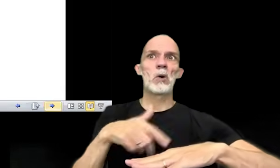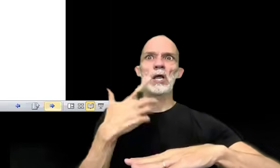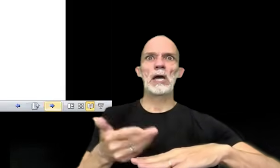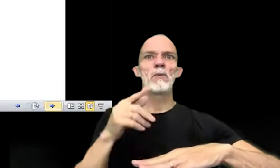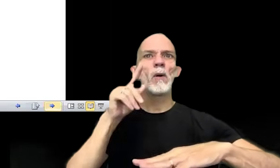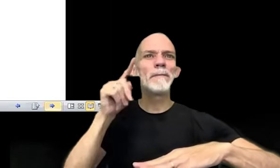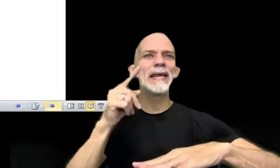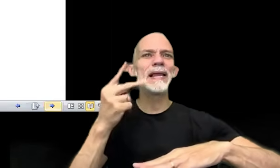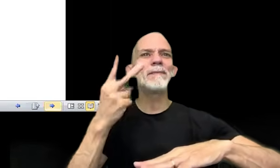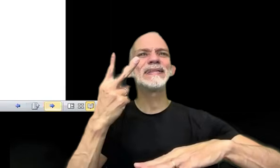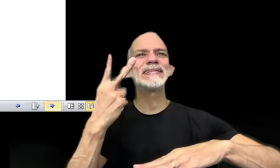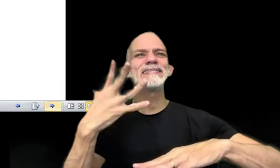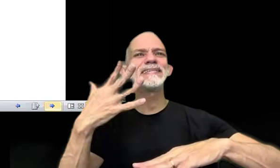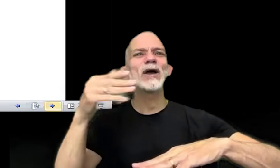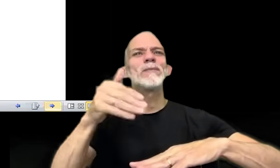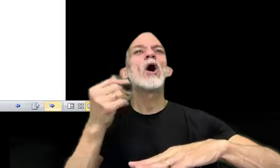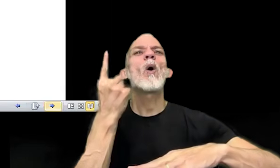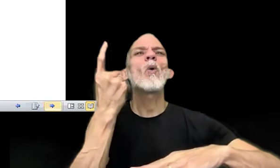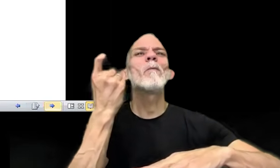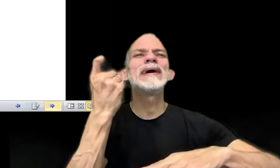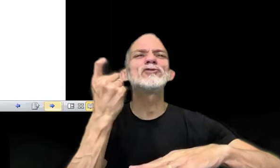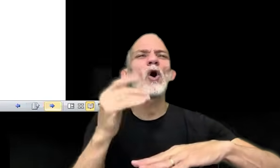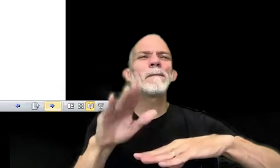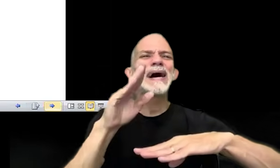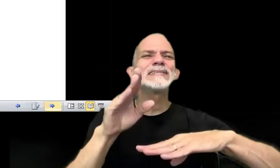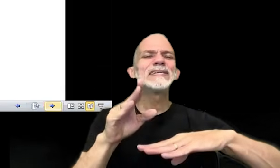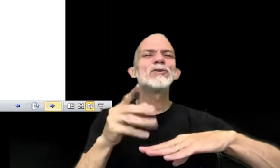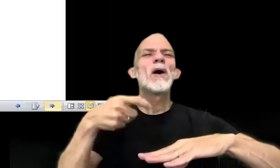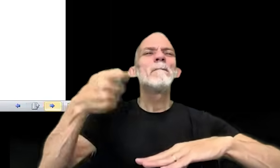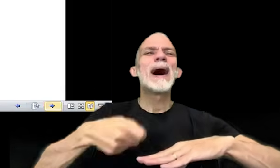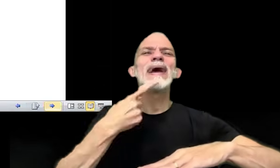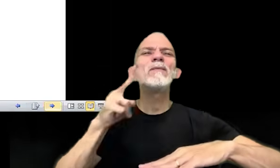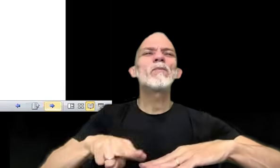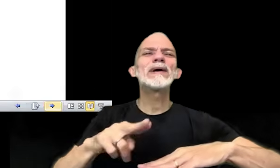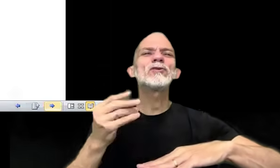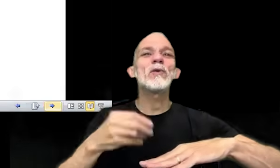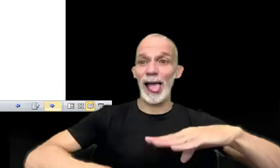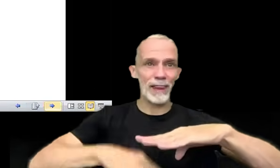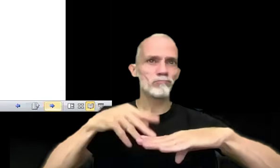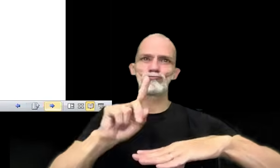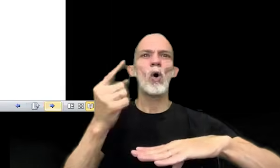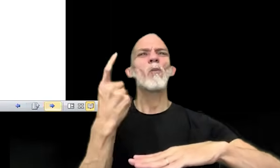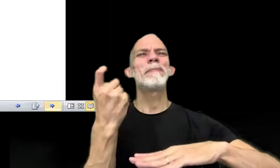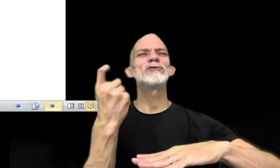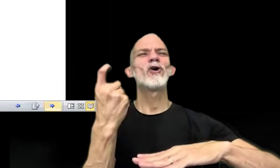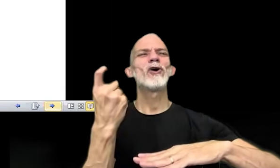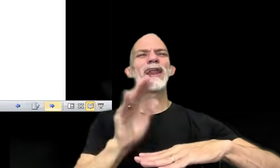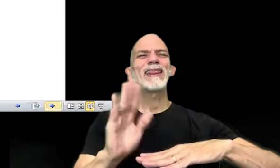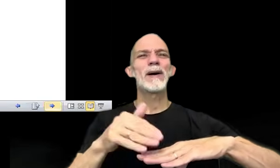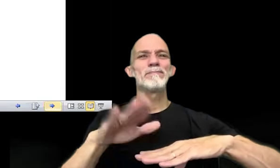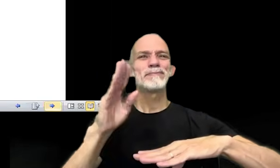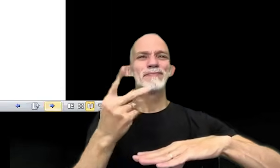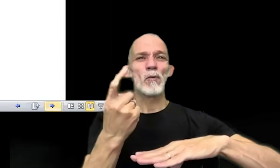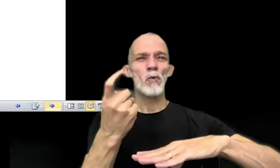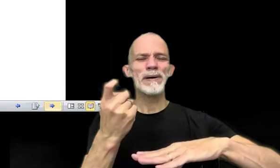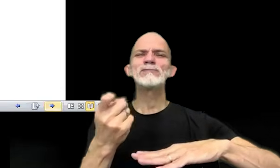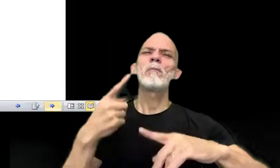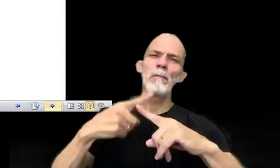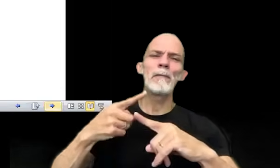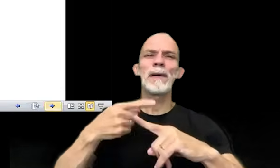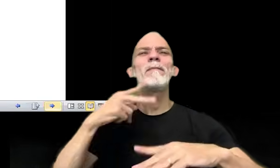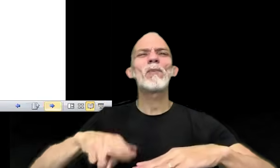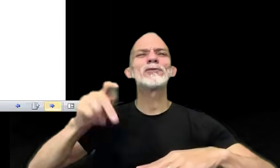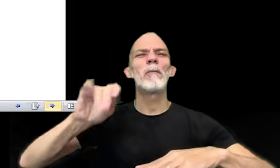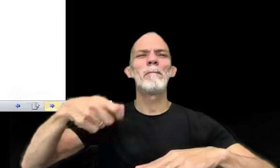es 1.025 millones un peso, lo que va a estar grabado es un peso, ¿sí? Porque superó los 1.025